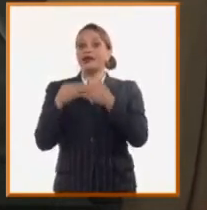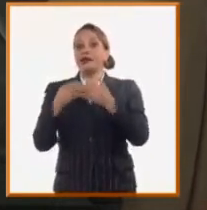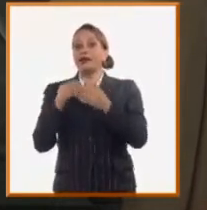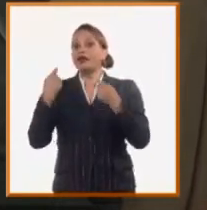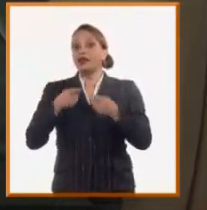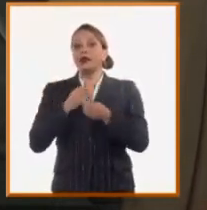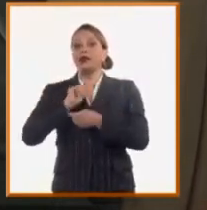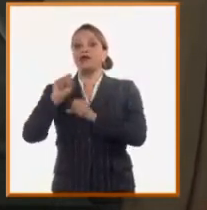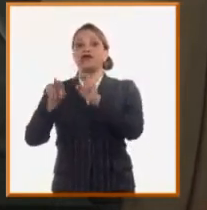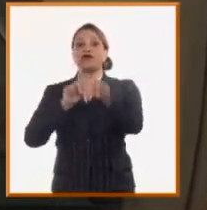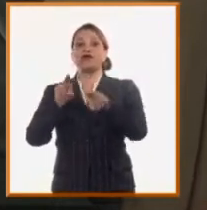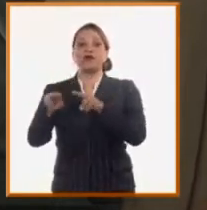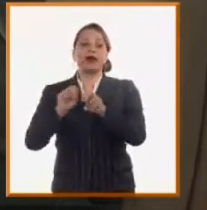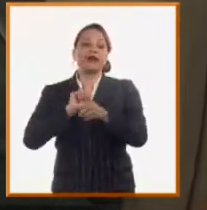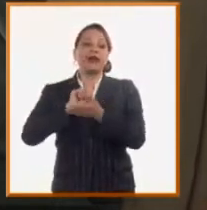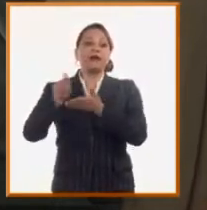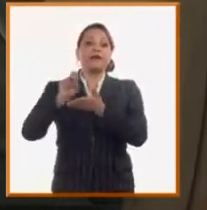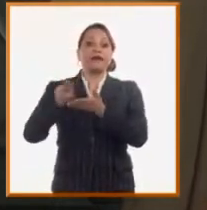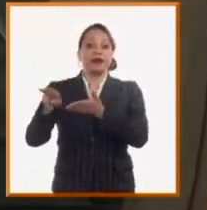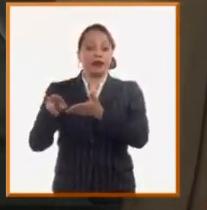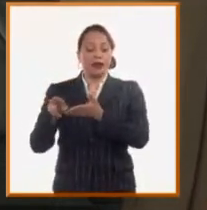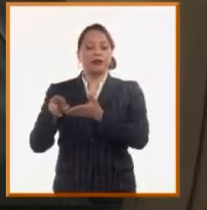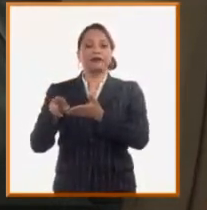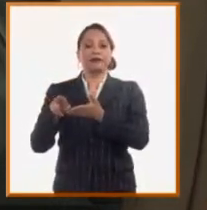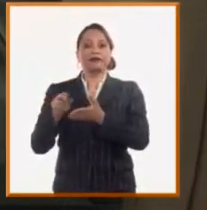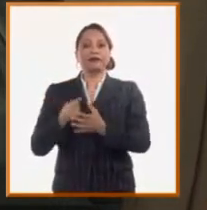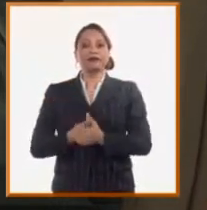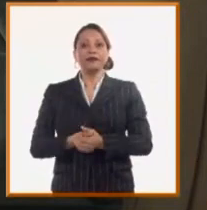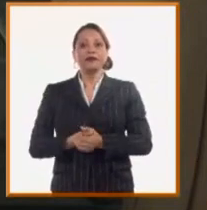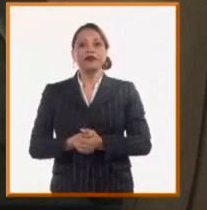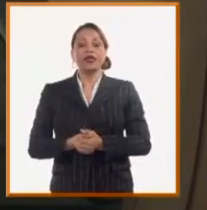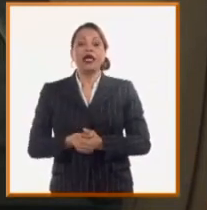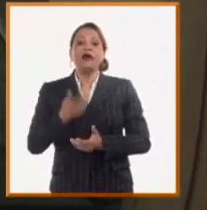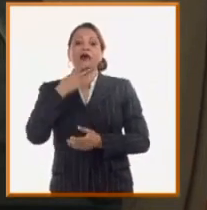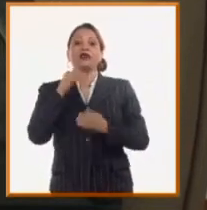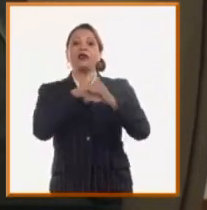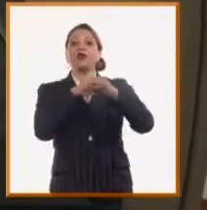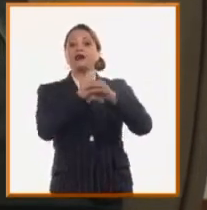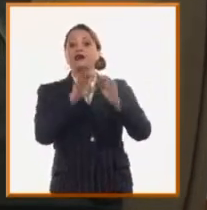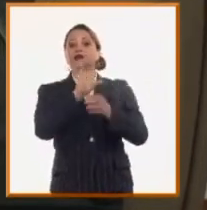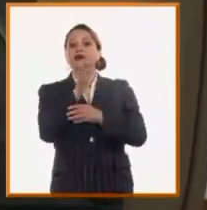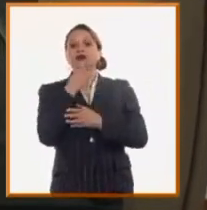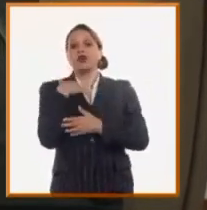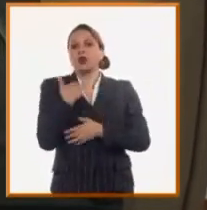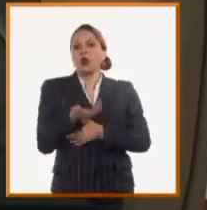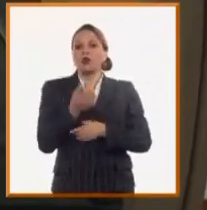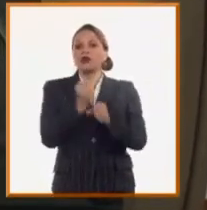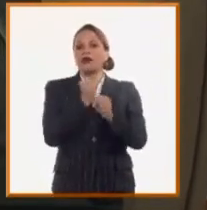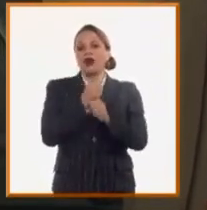mandárselo. Ellos la generan, pero tiene que estar en un banco, si no, ¿cómo operan?